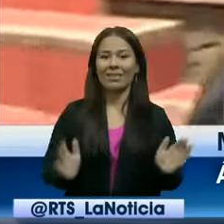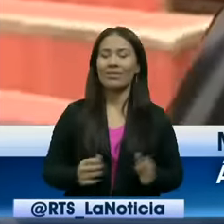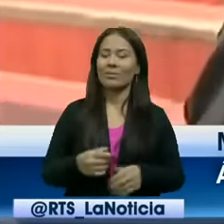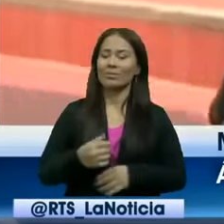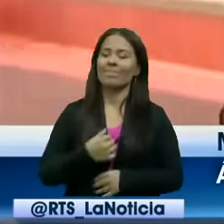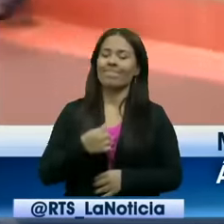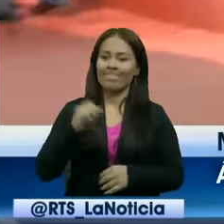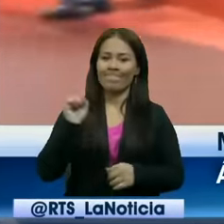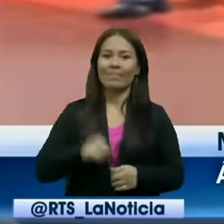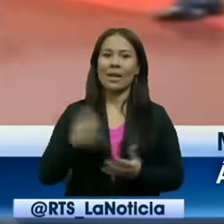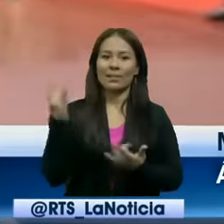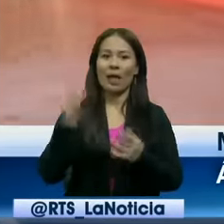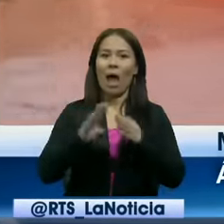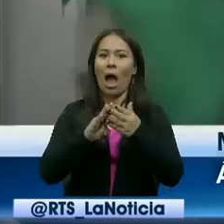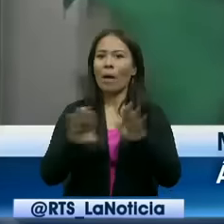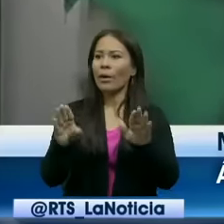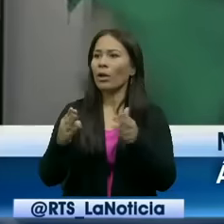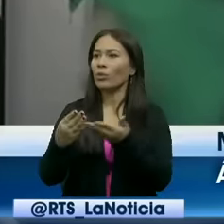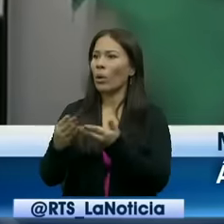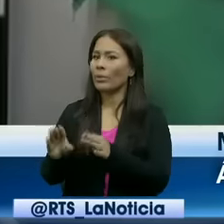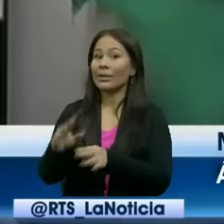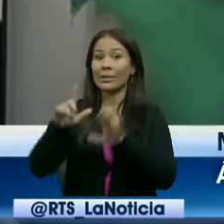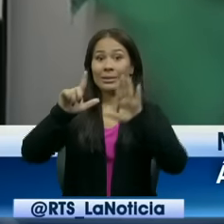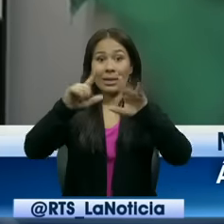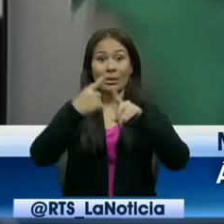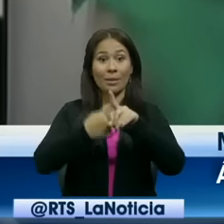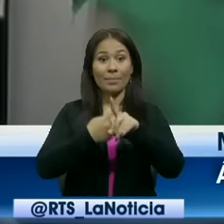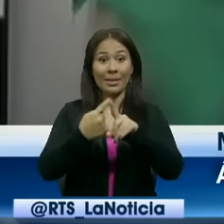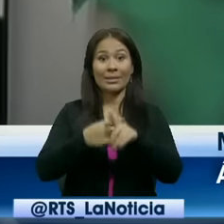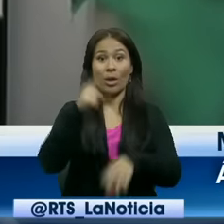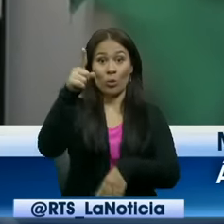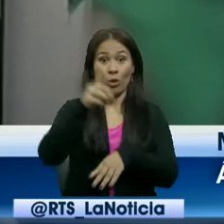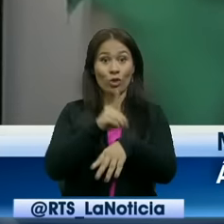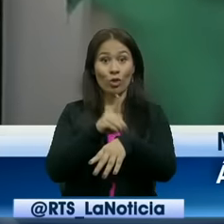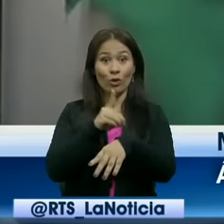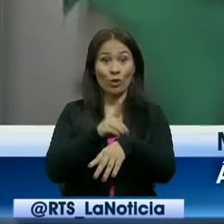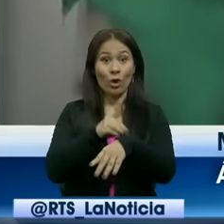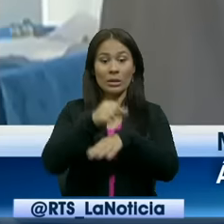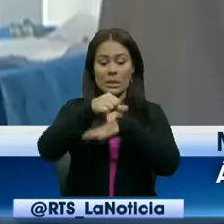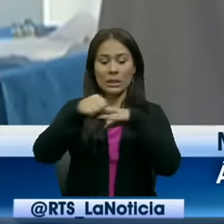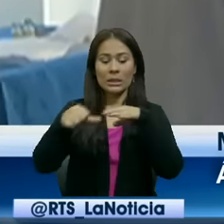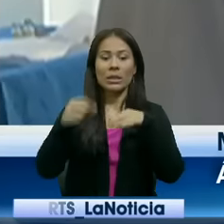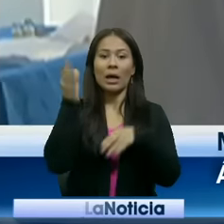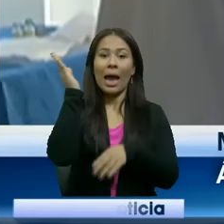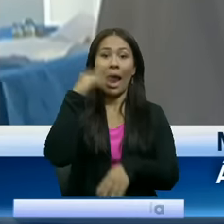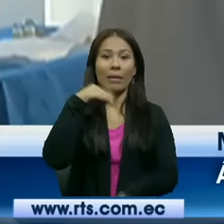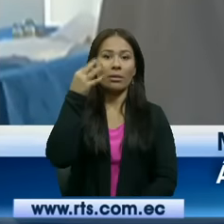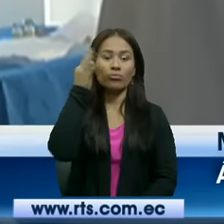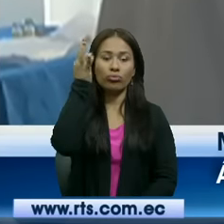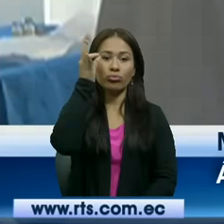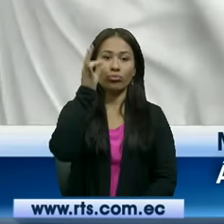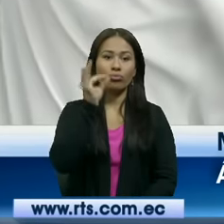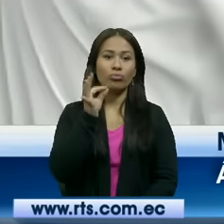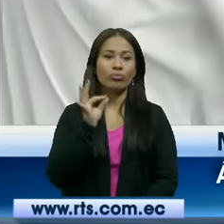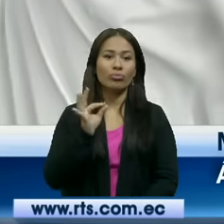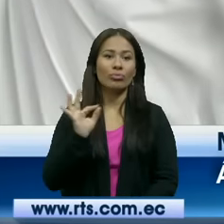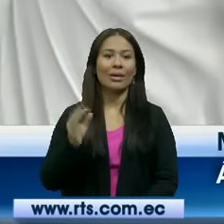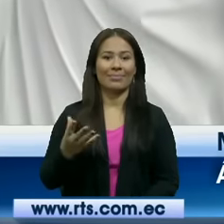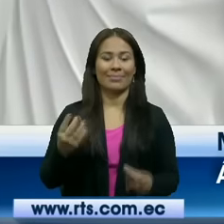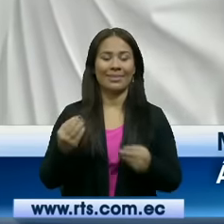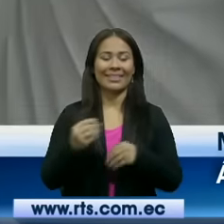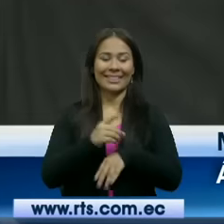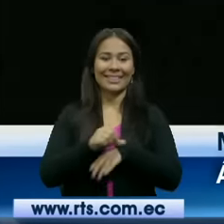muchas puertas se le han abierto. Desde hace 7 meses, un cirujano estético la atiende gratuitamente y pronto será sometida a